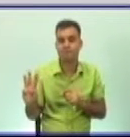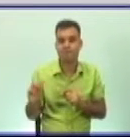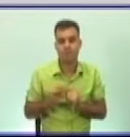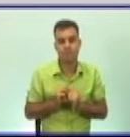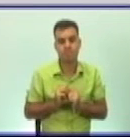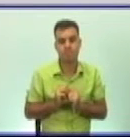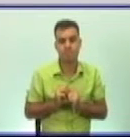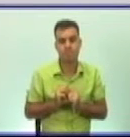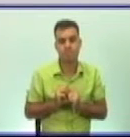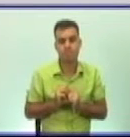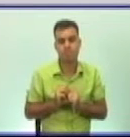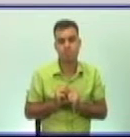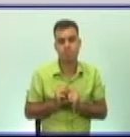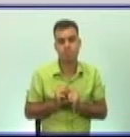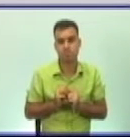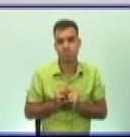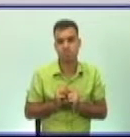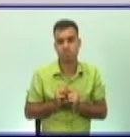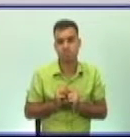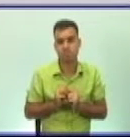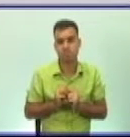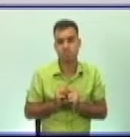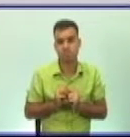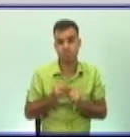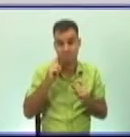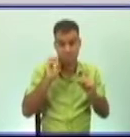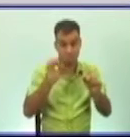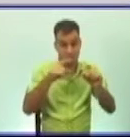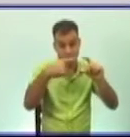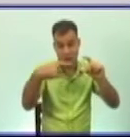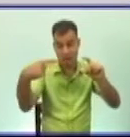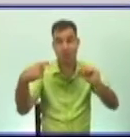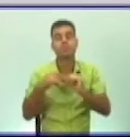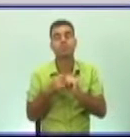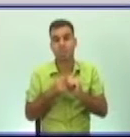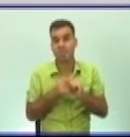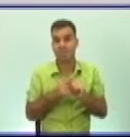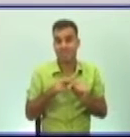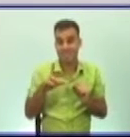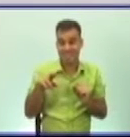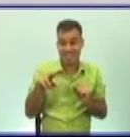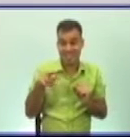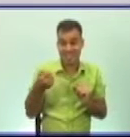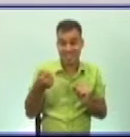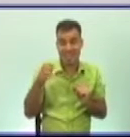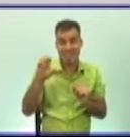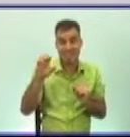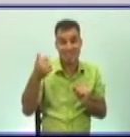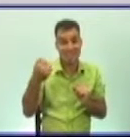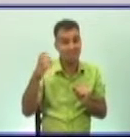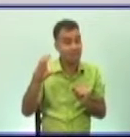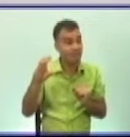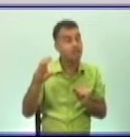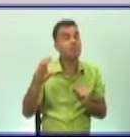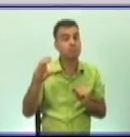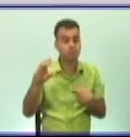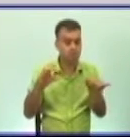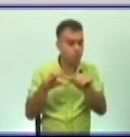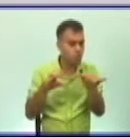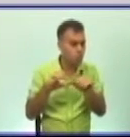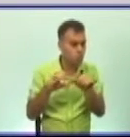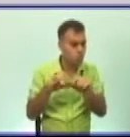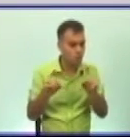oscilaciones forzadas del generador. Es decir, que si las reactancias son iguales, entonces ocurre algo muy